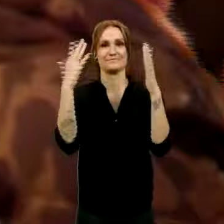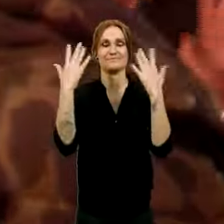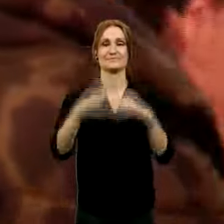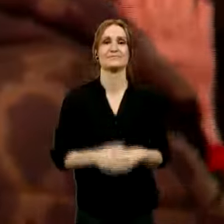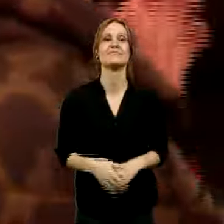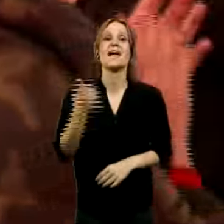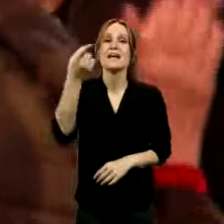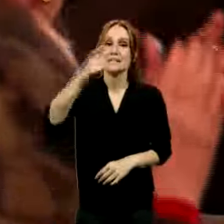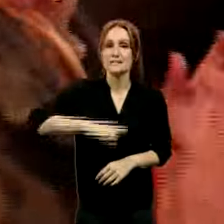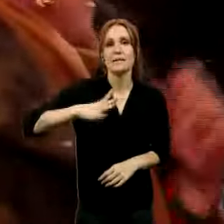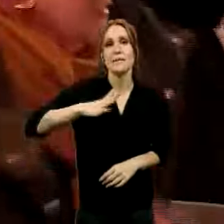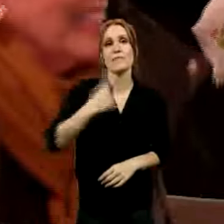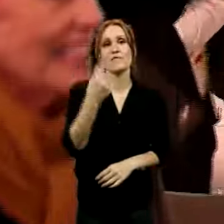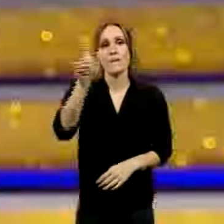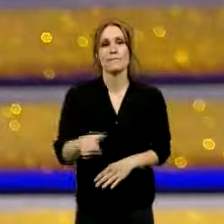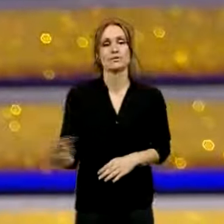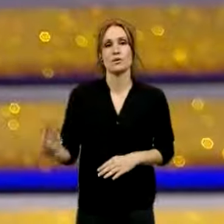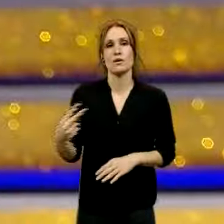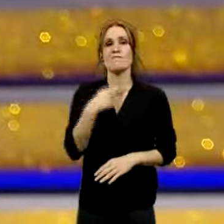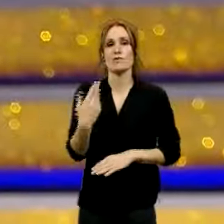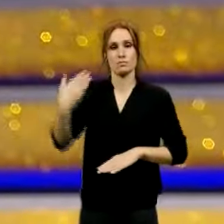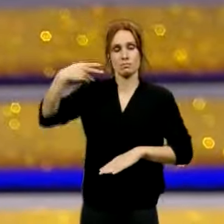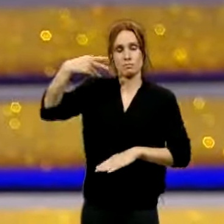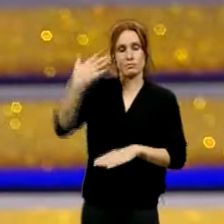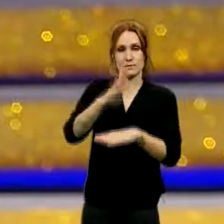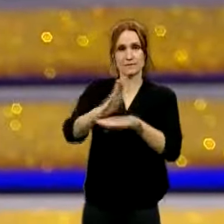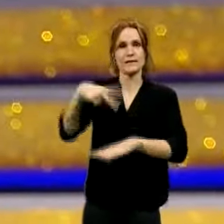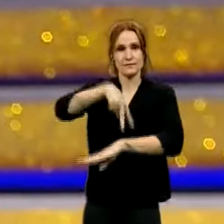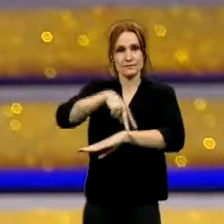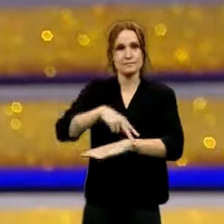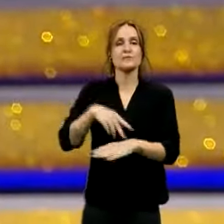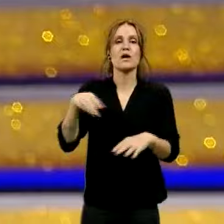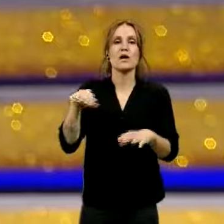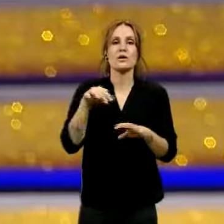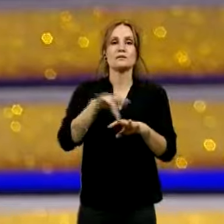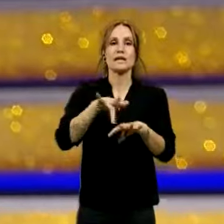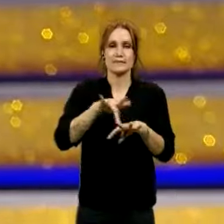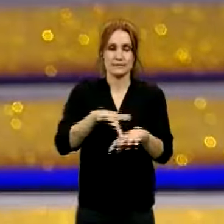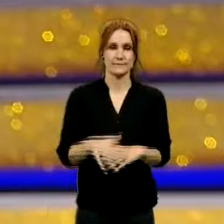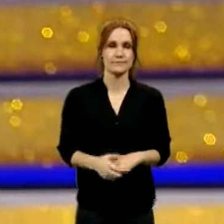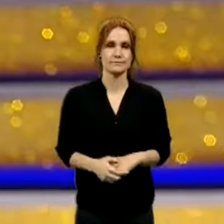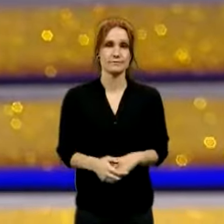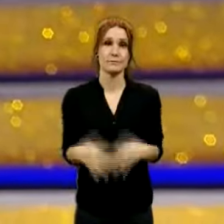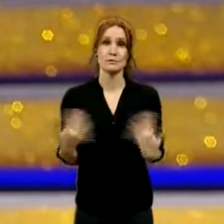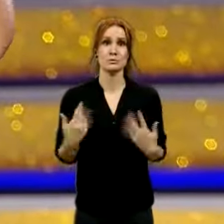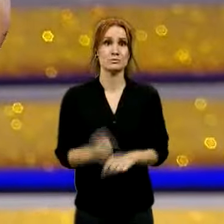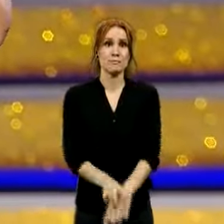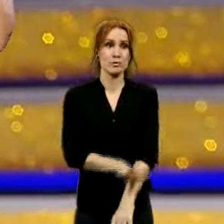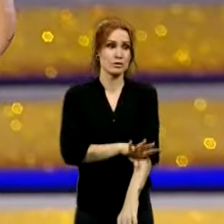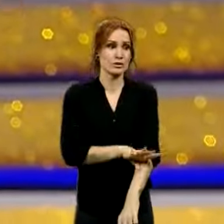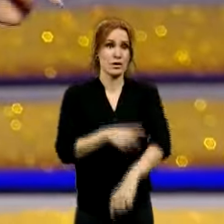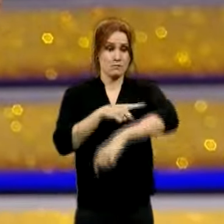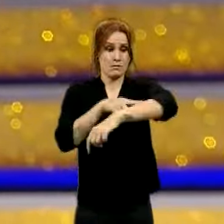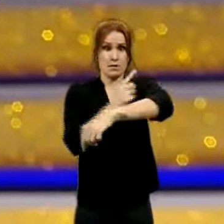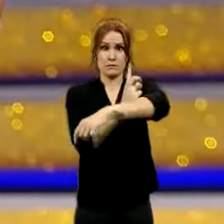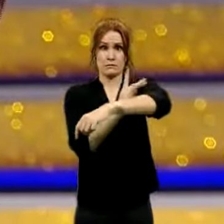Llamamos también al escenario un representante de la murga Los Chancletas. Bueno, esto es súper emocionante, ¿verdad? Mira, mira, mira. Es